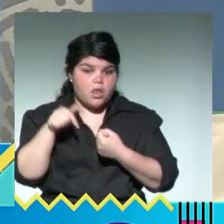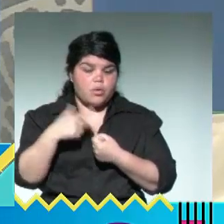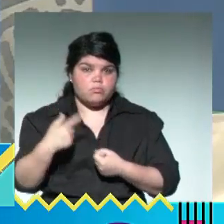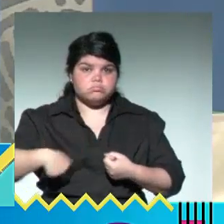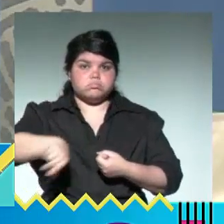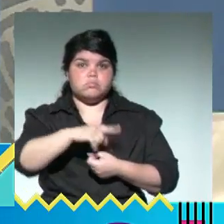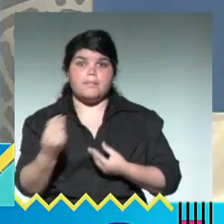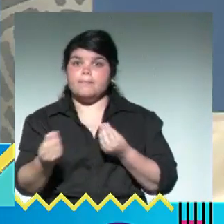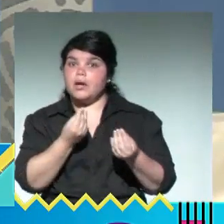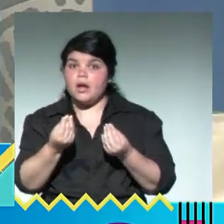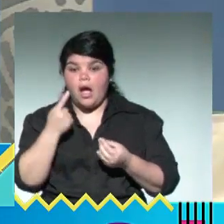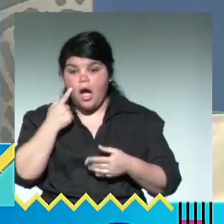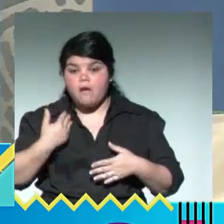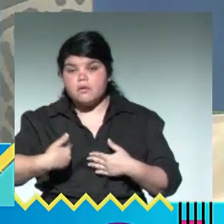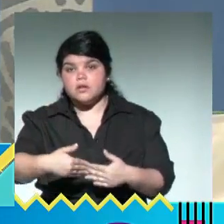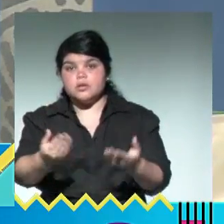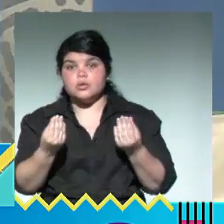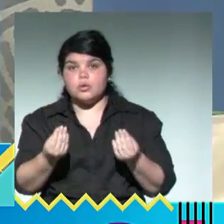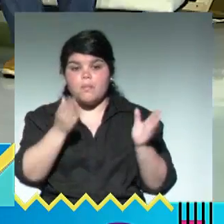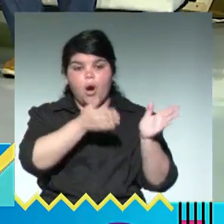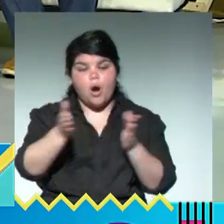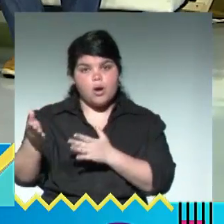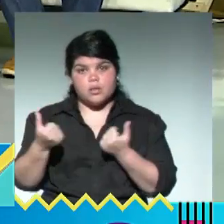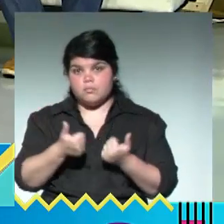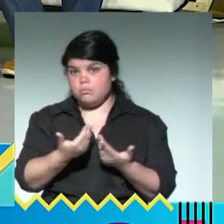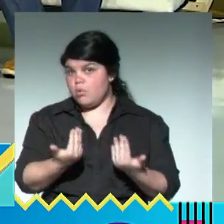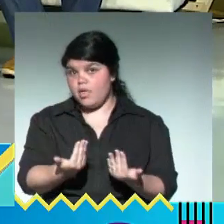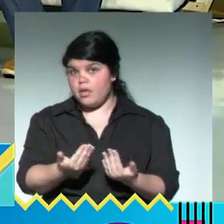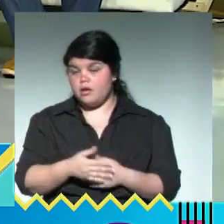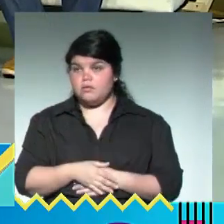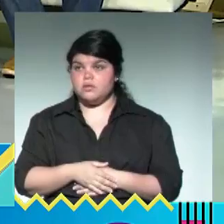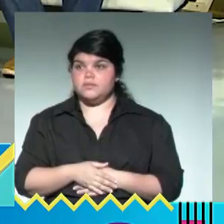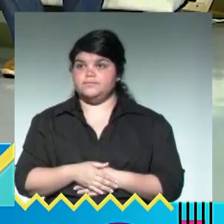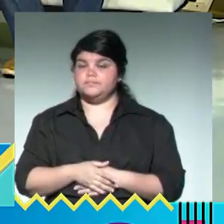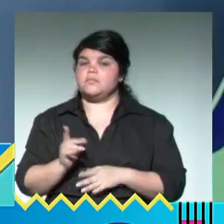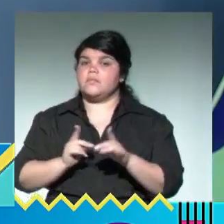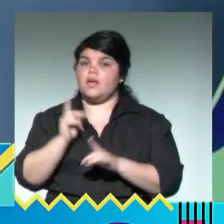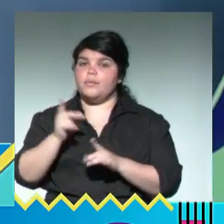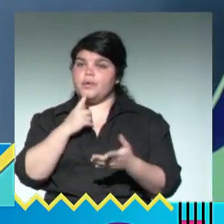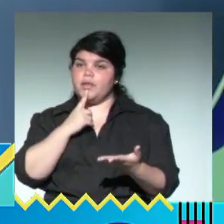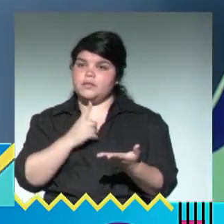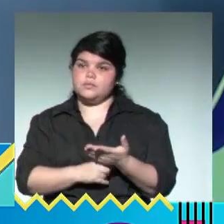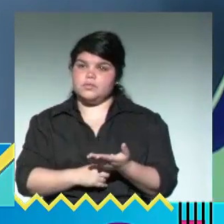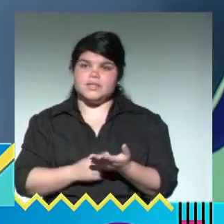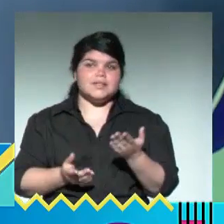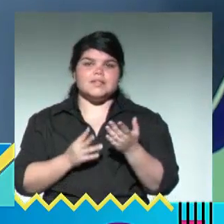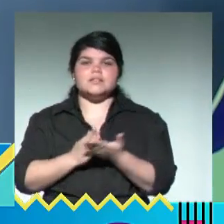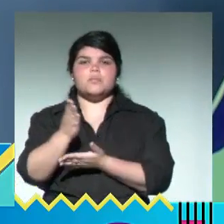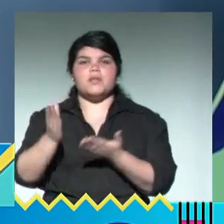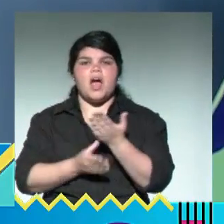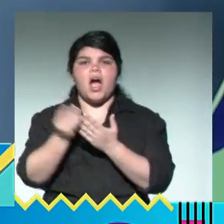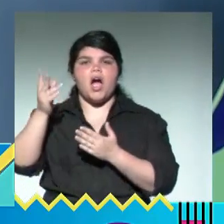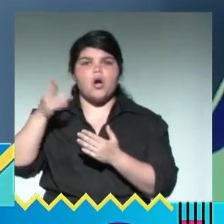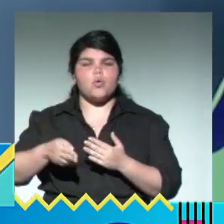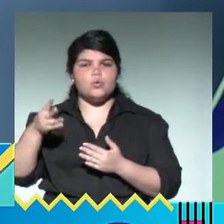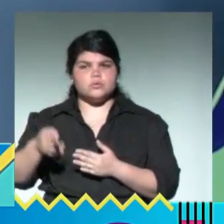bueno, a ver, estamos tratando de ordenar la casa. Digo, hay medidas que, porque siempre se habla en el ajuste del lado de los gastos, pero hay